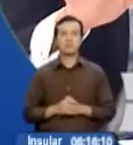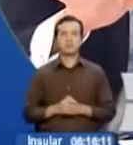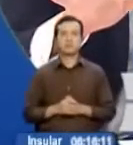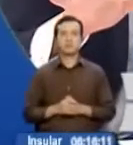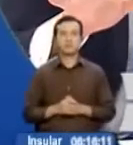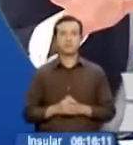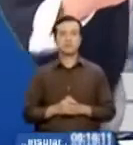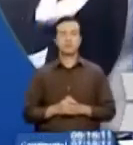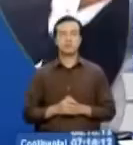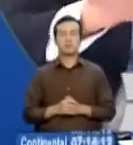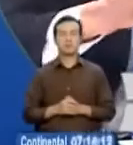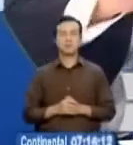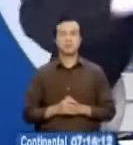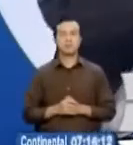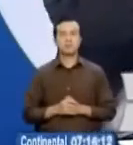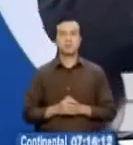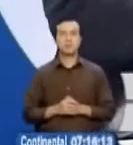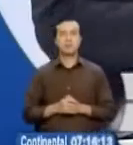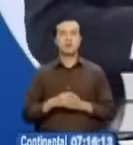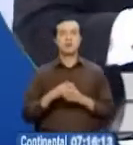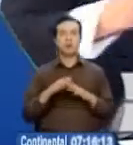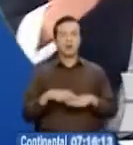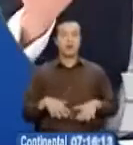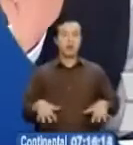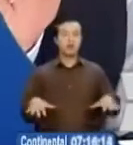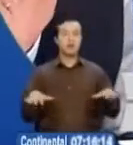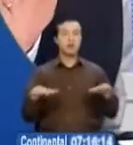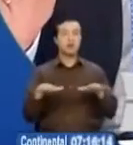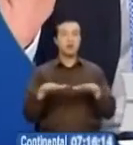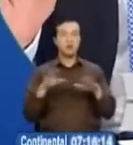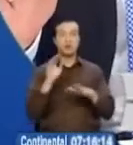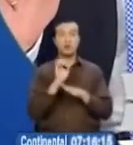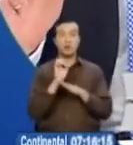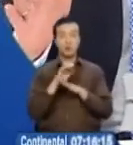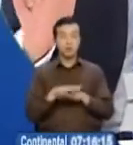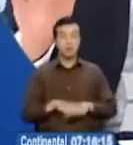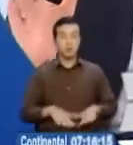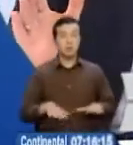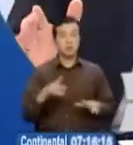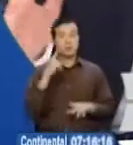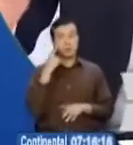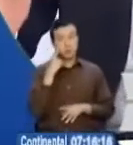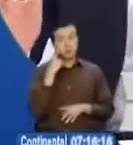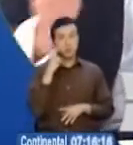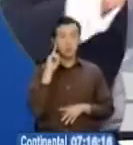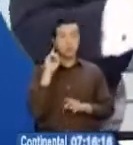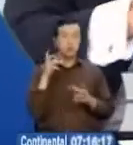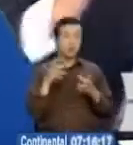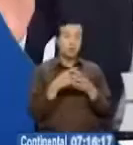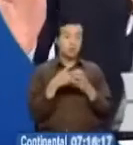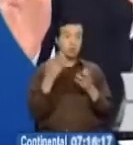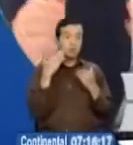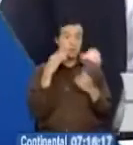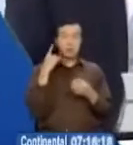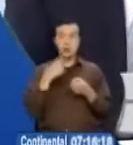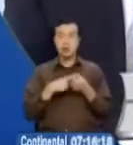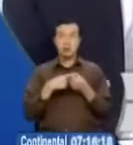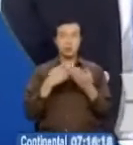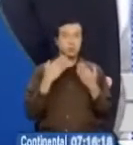¿Cuál es la presencia de estos casos en territorio, me refiero al Ecuador, o seguimos en la hegemonía